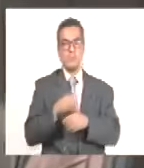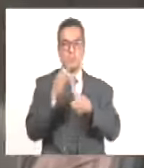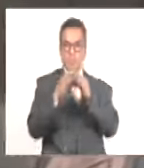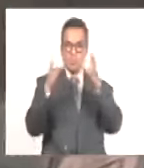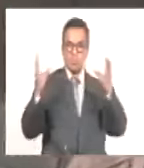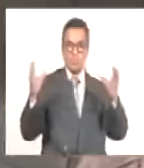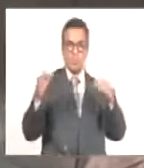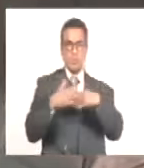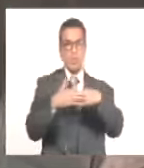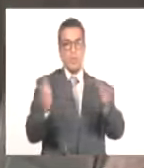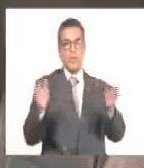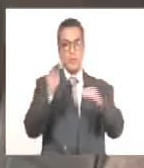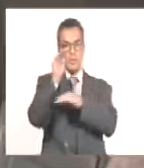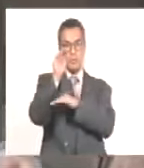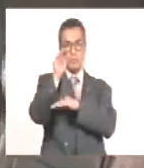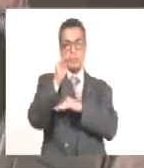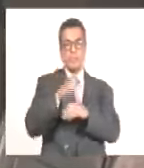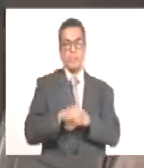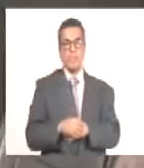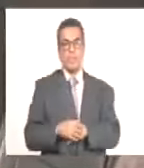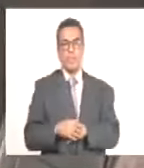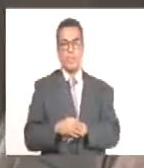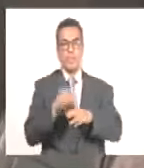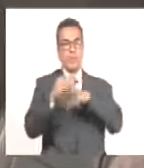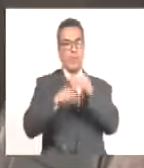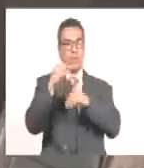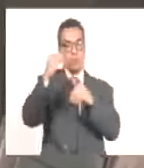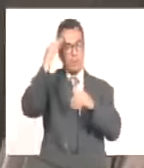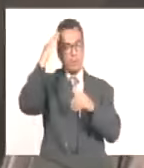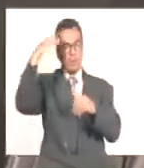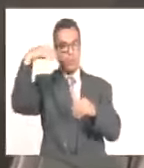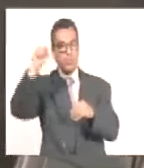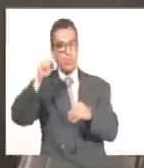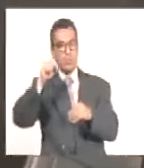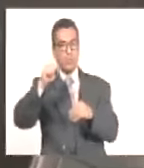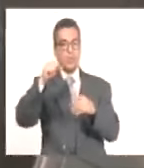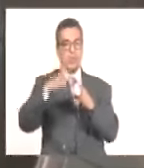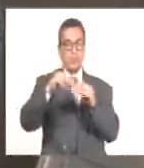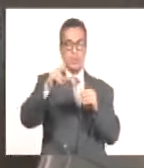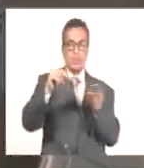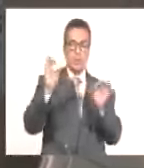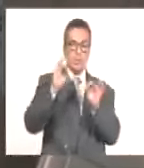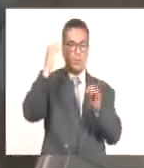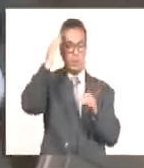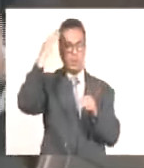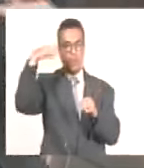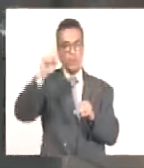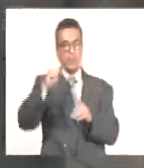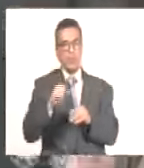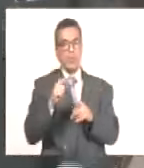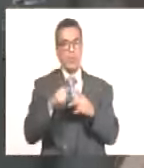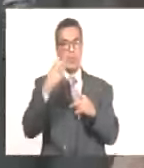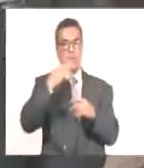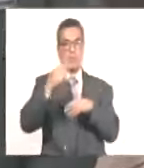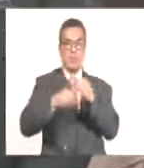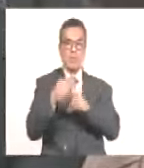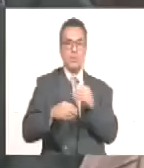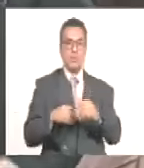sorprende y abre horizonte. Nos hace soñar lo inimaginable y lo